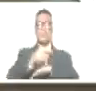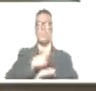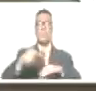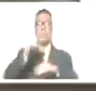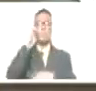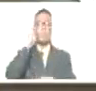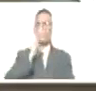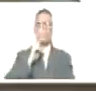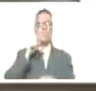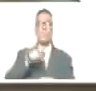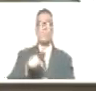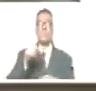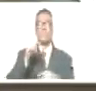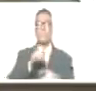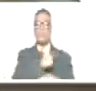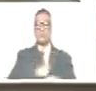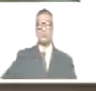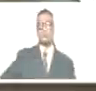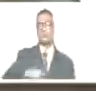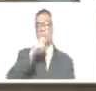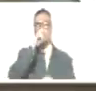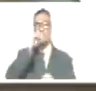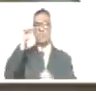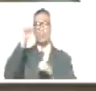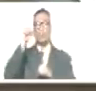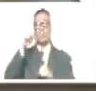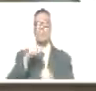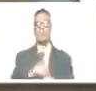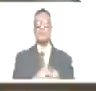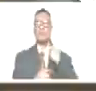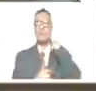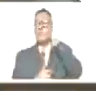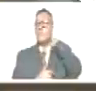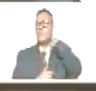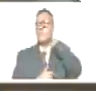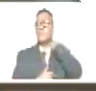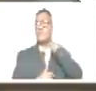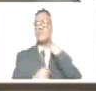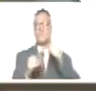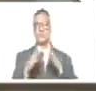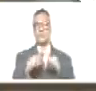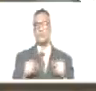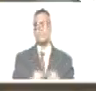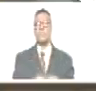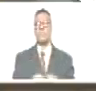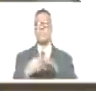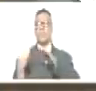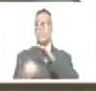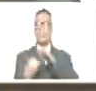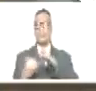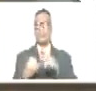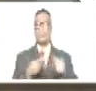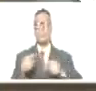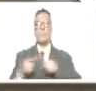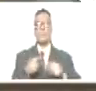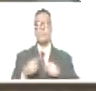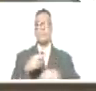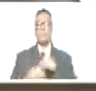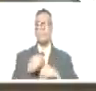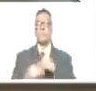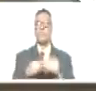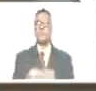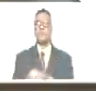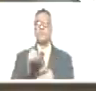del presidente de la República, Nicolás Maduro Moros, todas las instancias y acciones que sean requeridas a esta